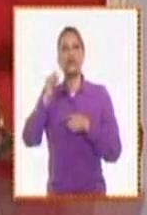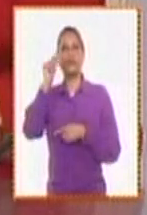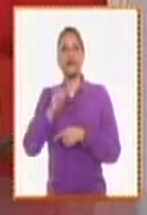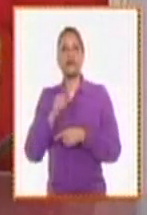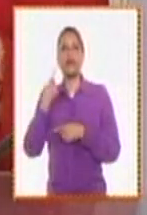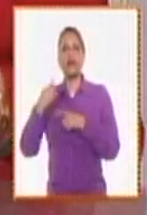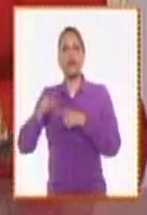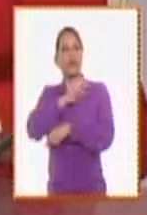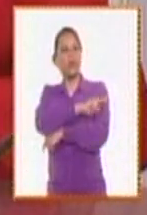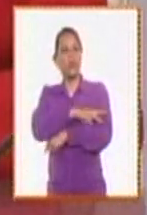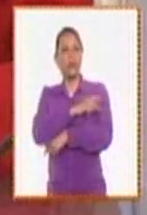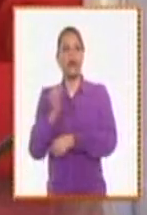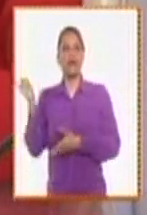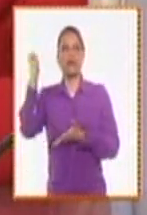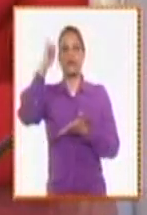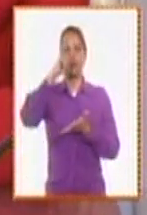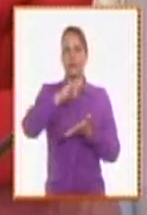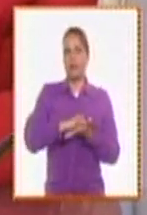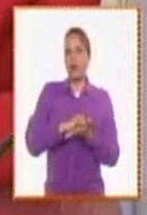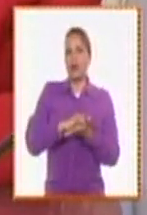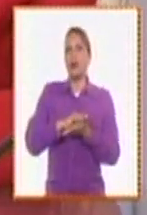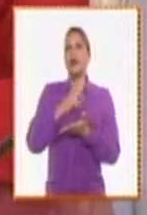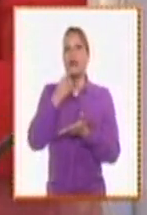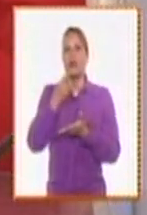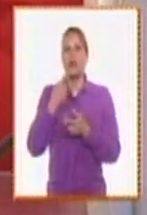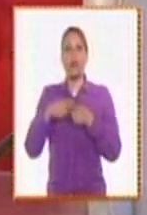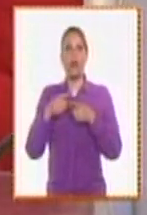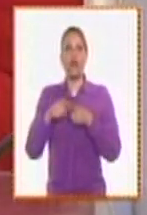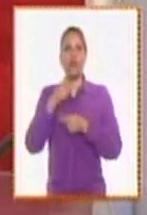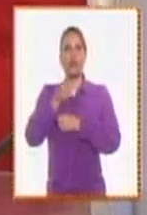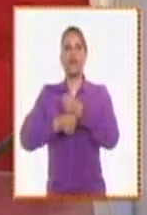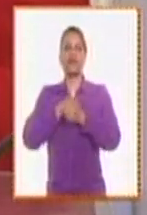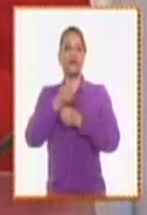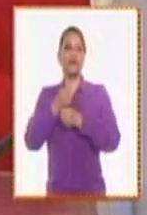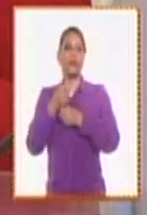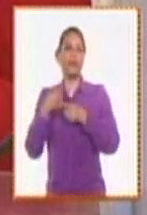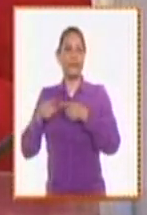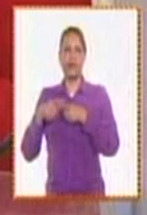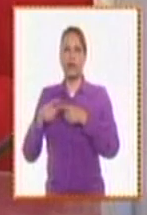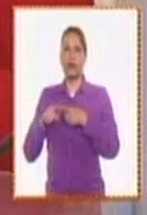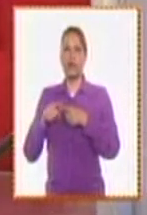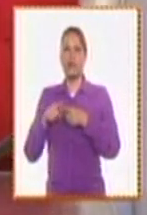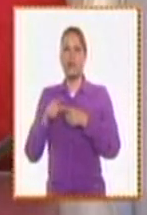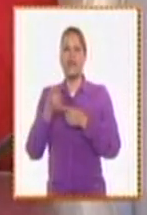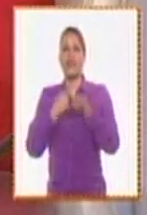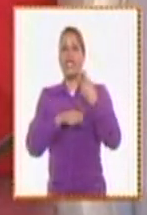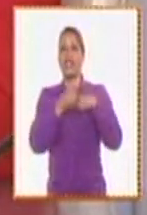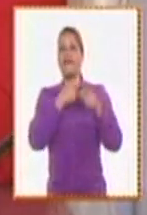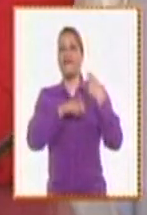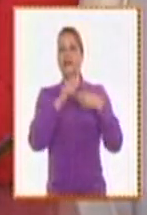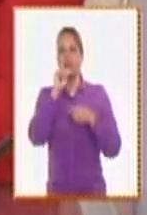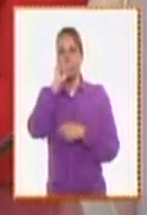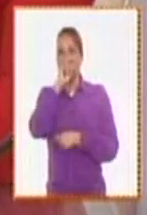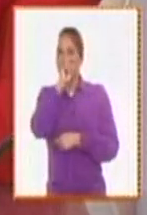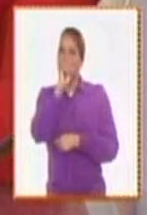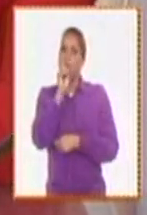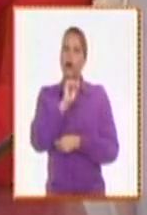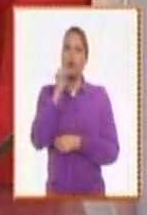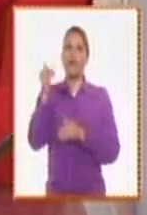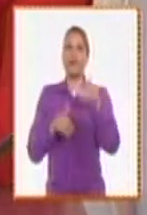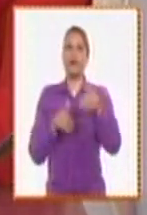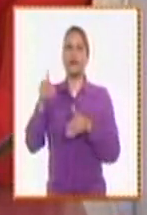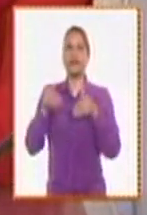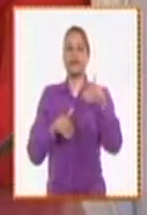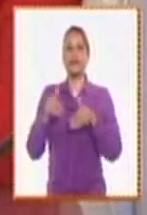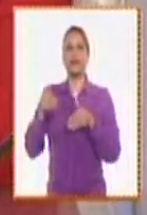utilizando naves, aeronaves o cualquier medio de transporte en este tráfico internacional de drogas, si participa en hechos